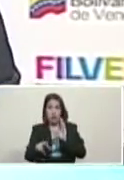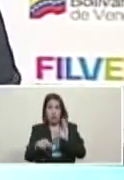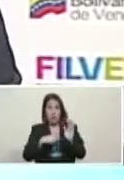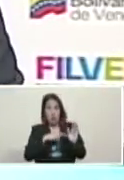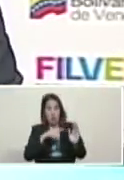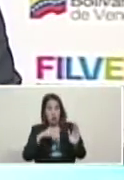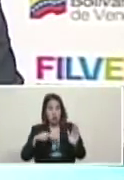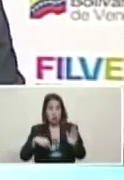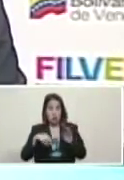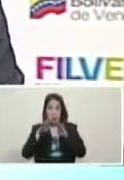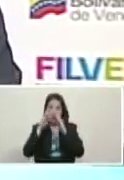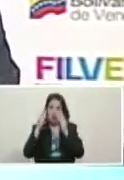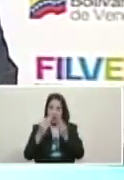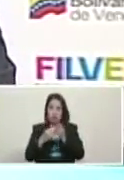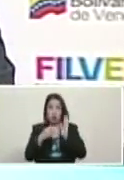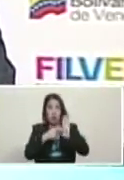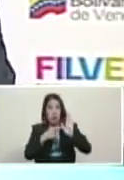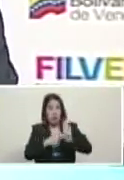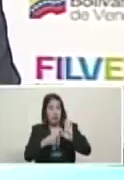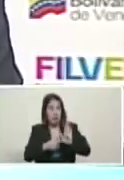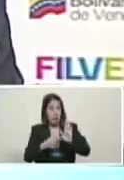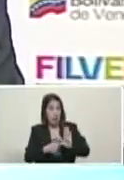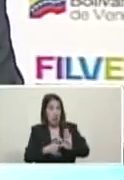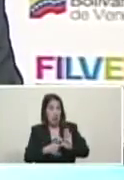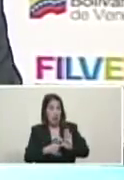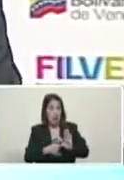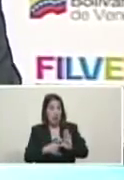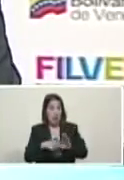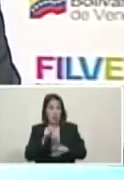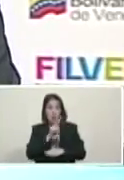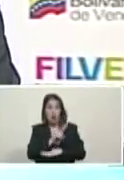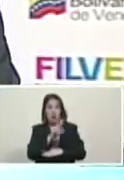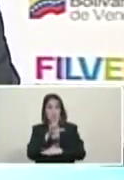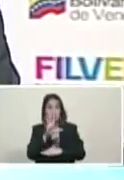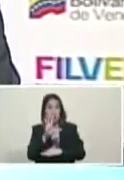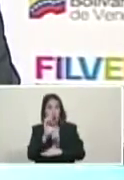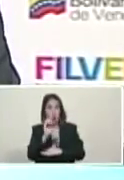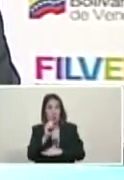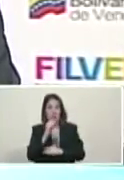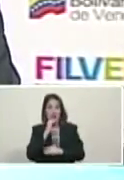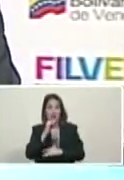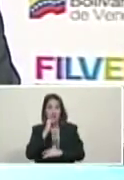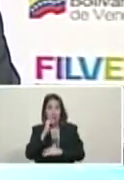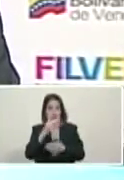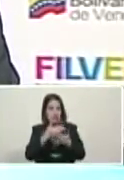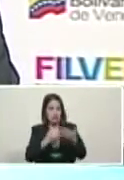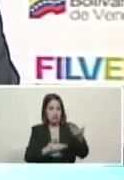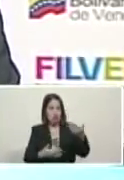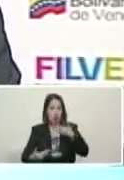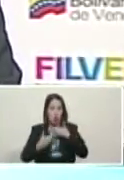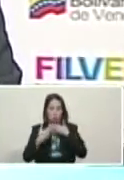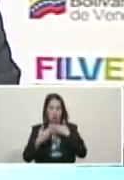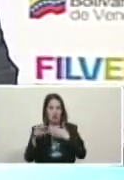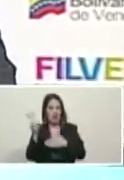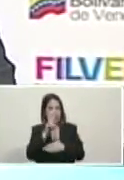en el mundo se publican diariamente más de 250 noticias sobre Venezuela.